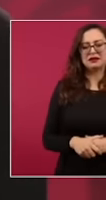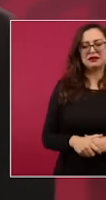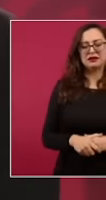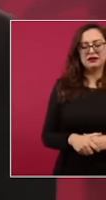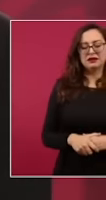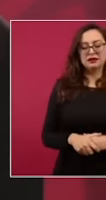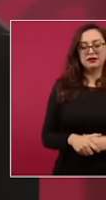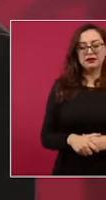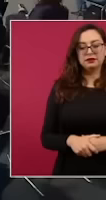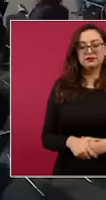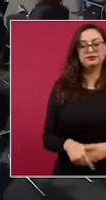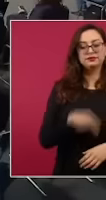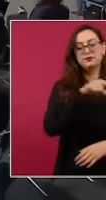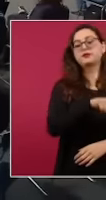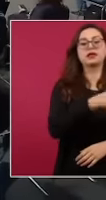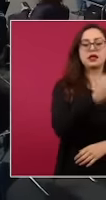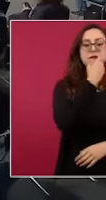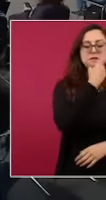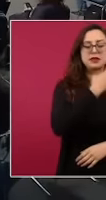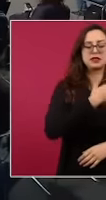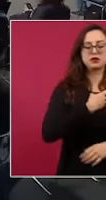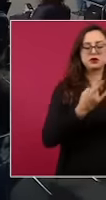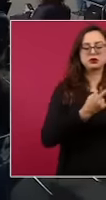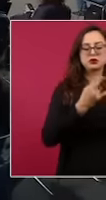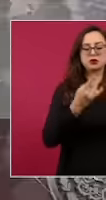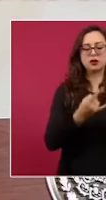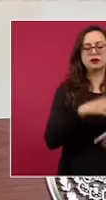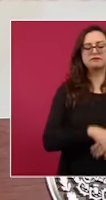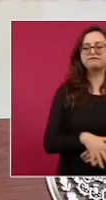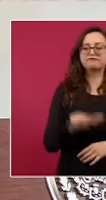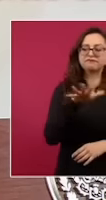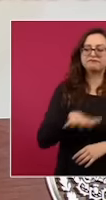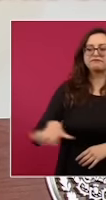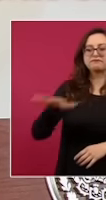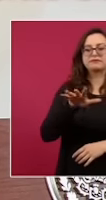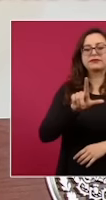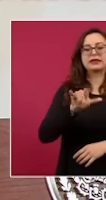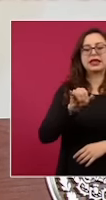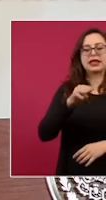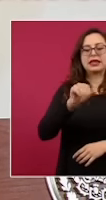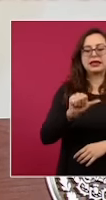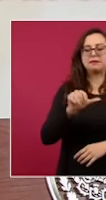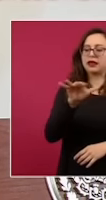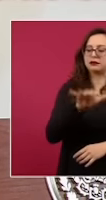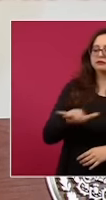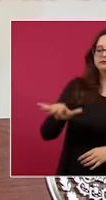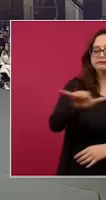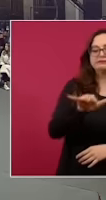cuando caminaba por Lima,